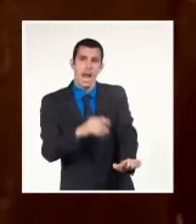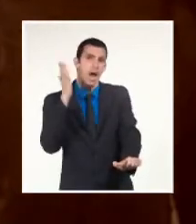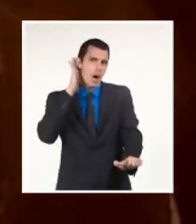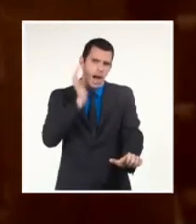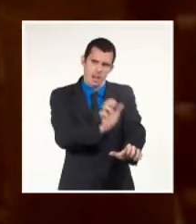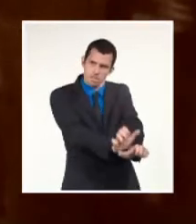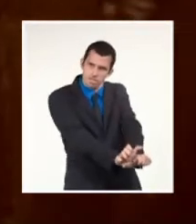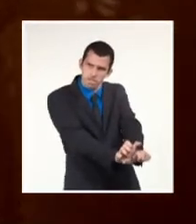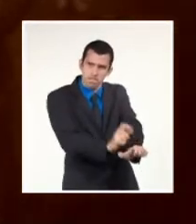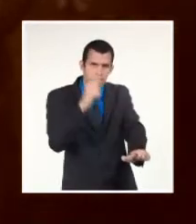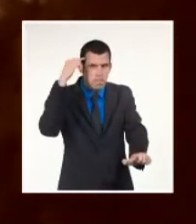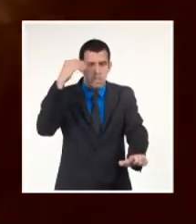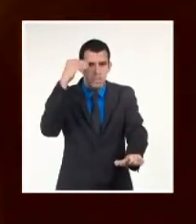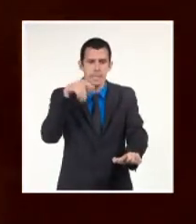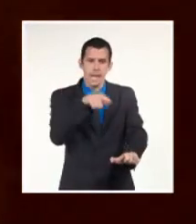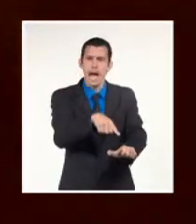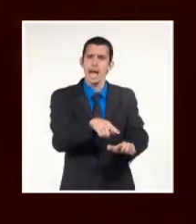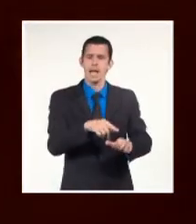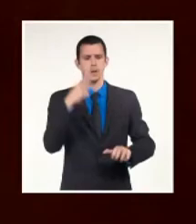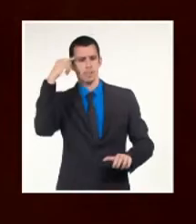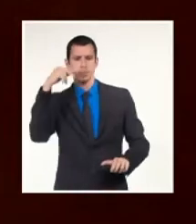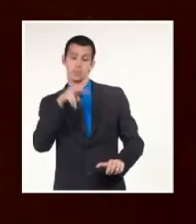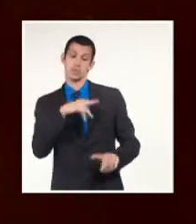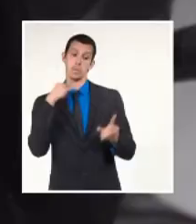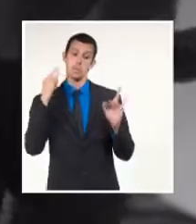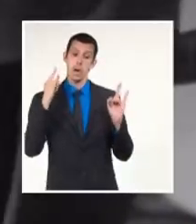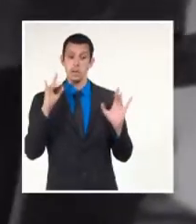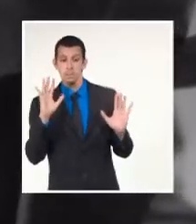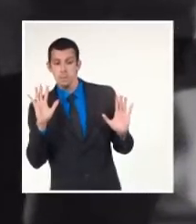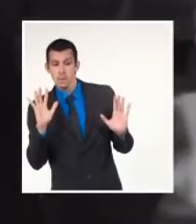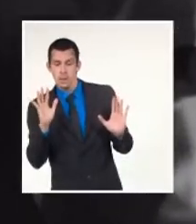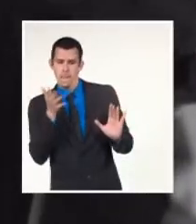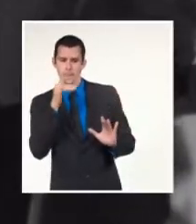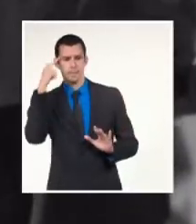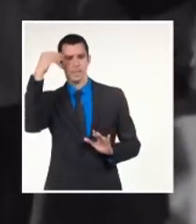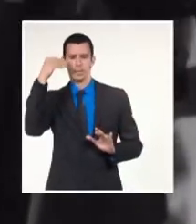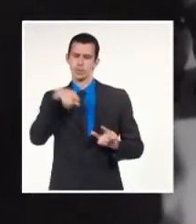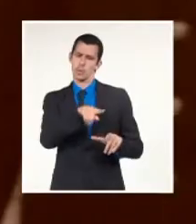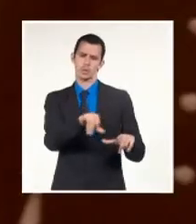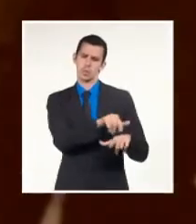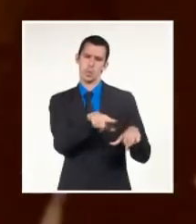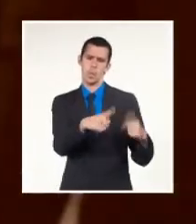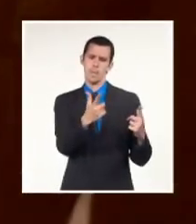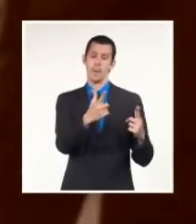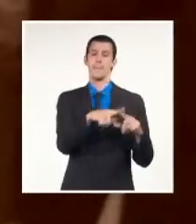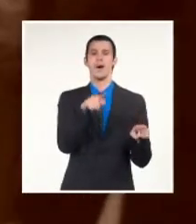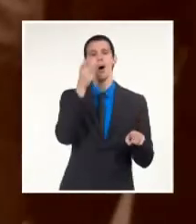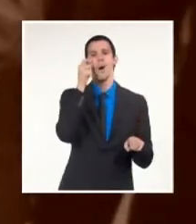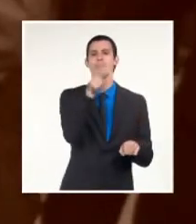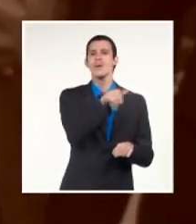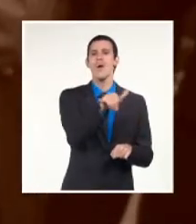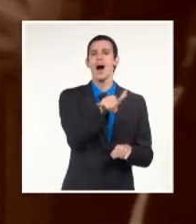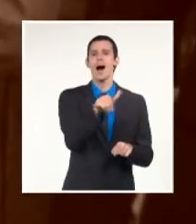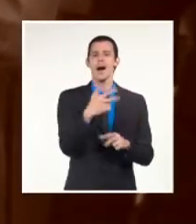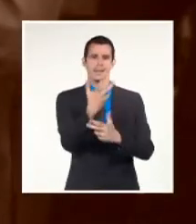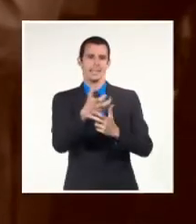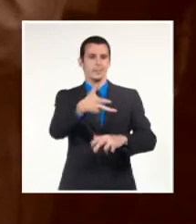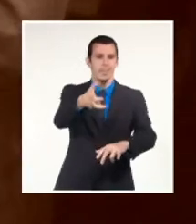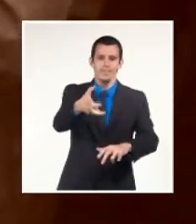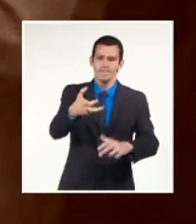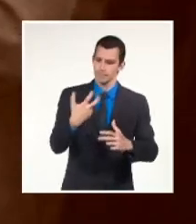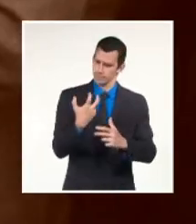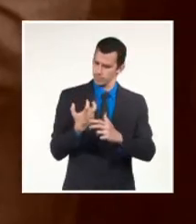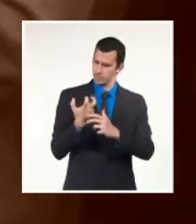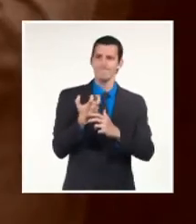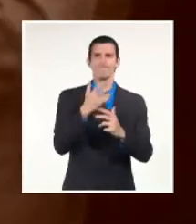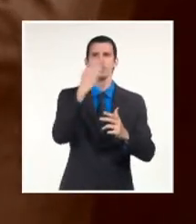la revólver de él nunca disparó, se le trancó y no supo cómo destrancarlo. Le hizo frente cuando lo fueron a dejar y lo